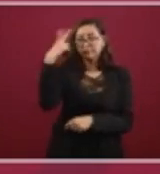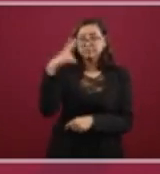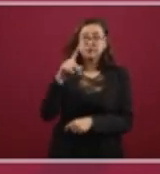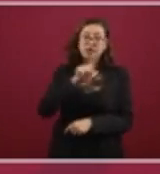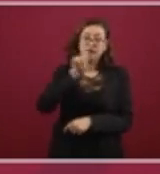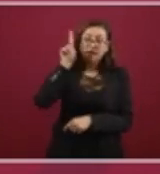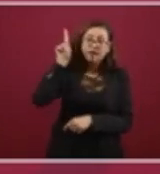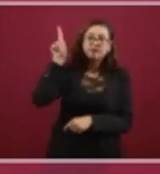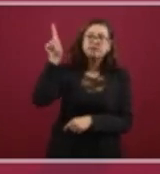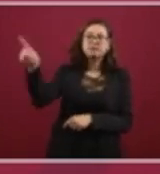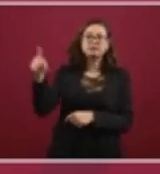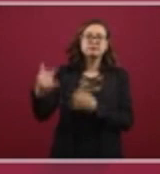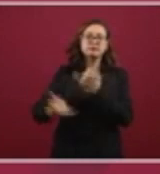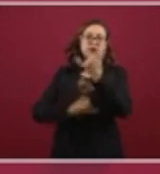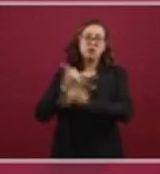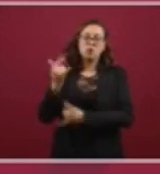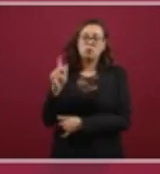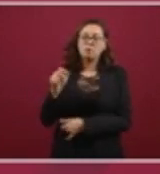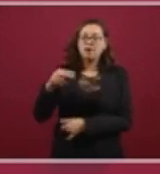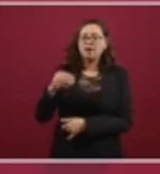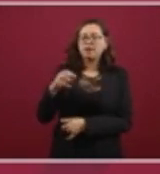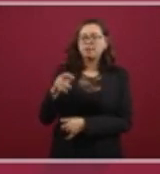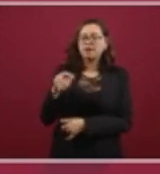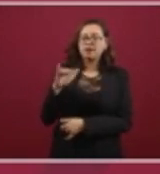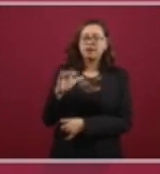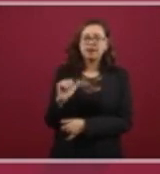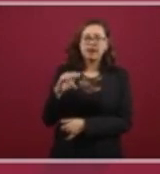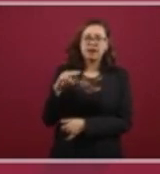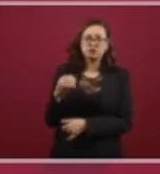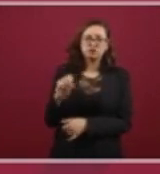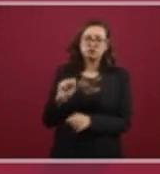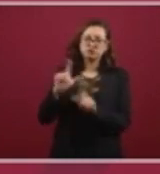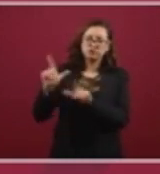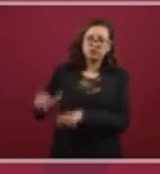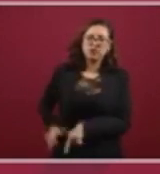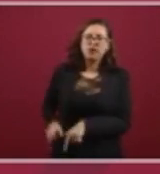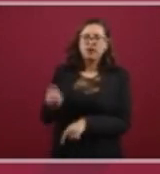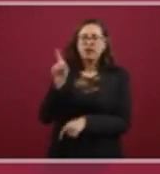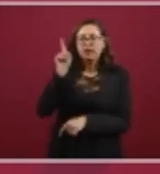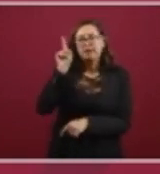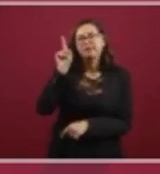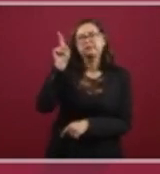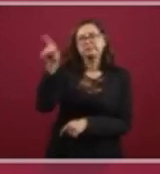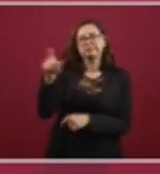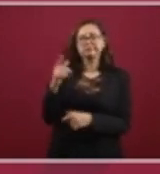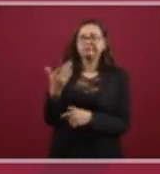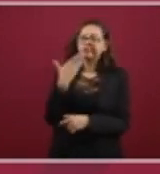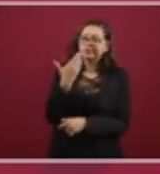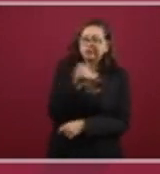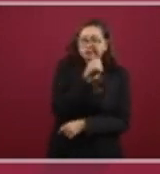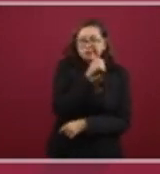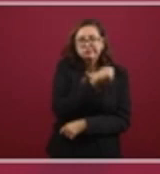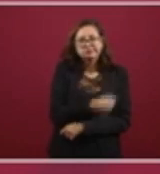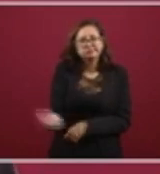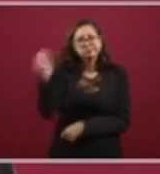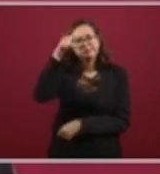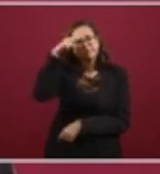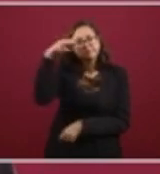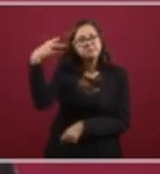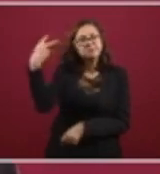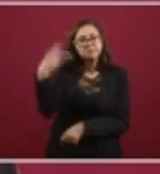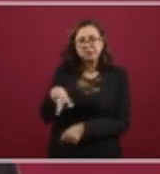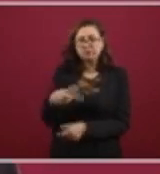los Juegos Panamericanos, el buen desempeño de estos atletas